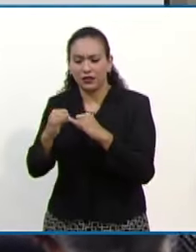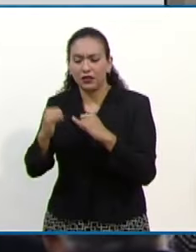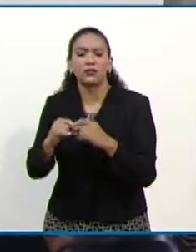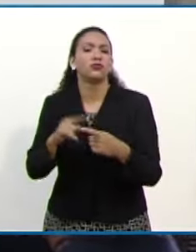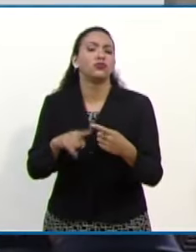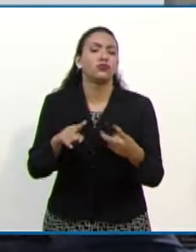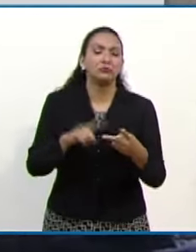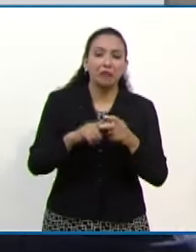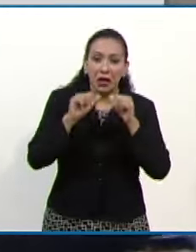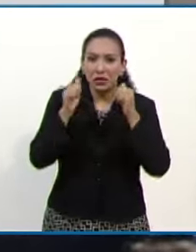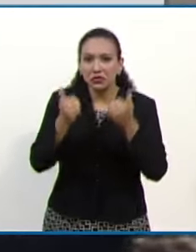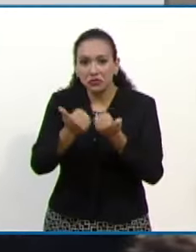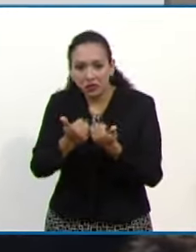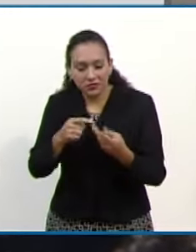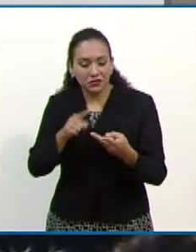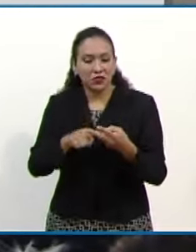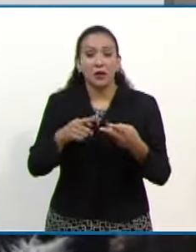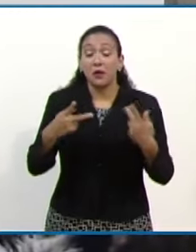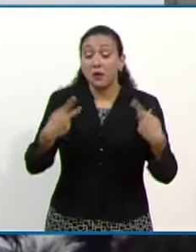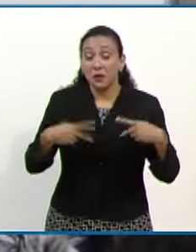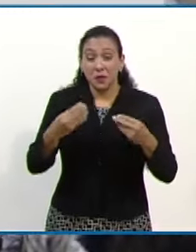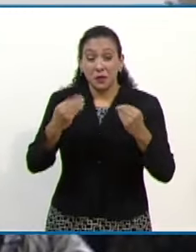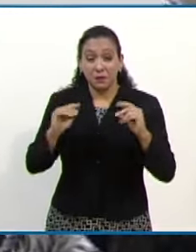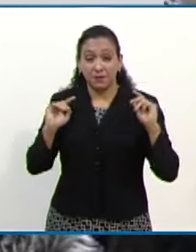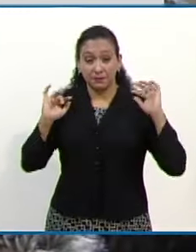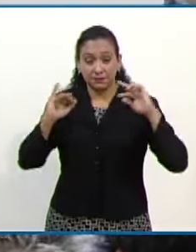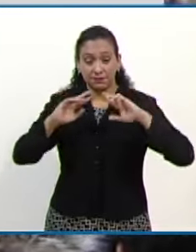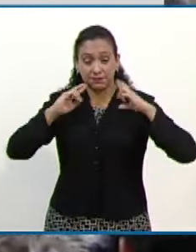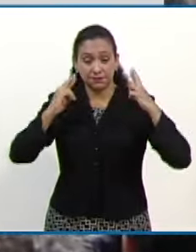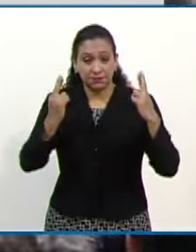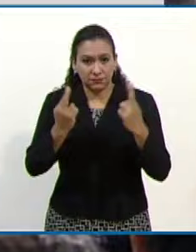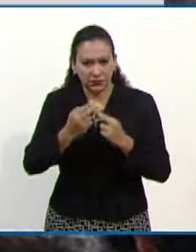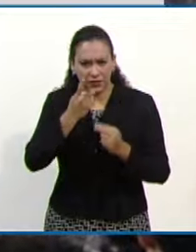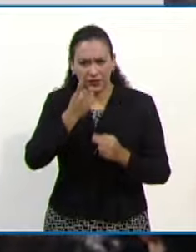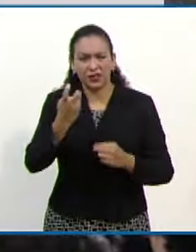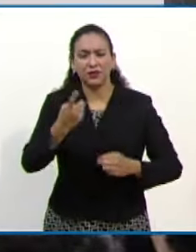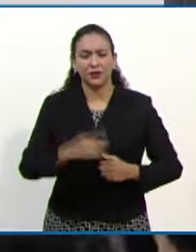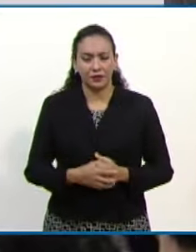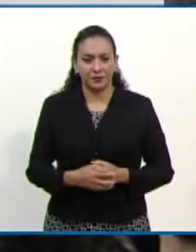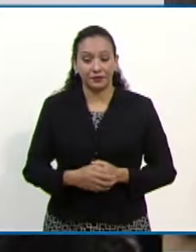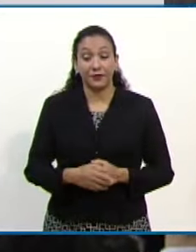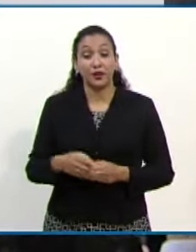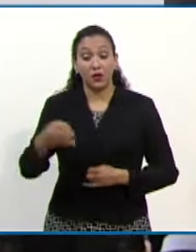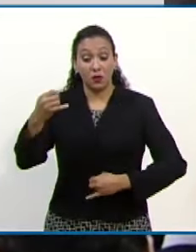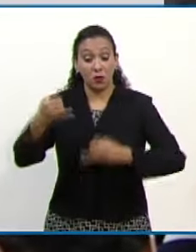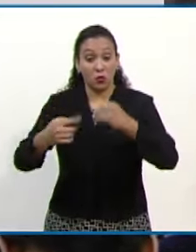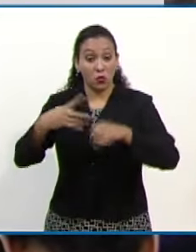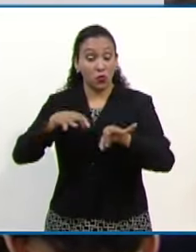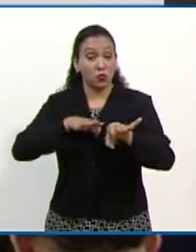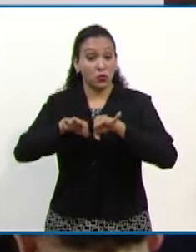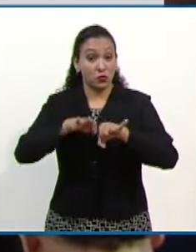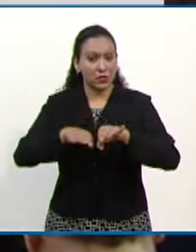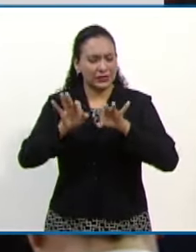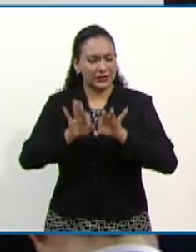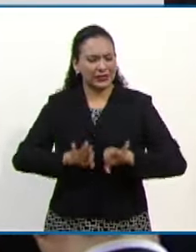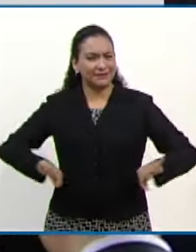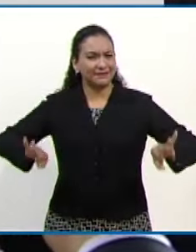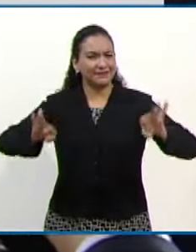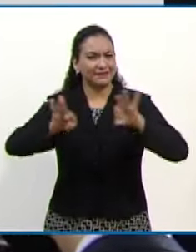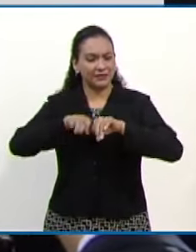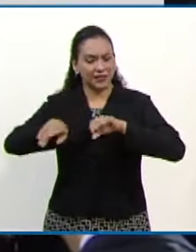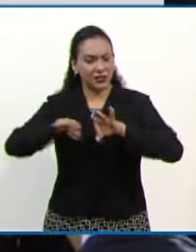y de asociaciones de impartidores de justicia, subrayó que la independencia de juezas y jueces es indispensable para